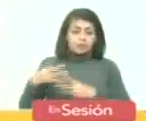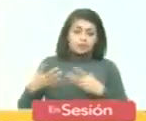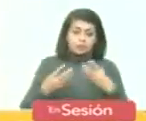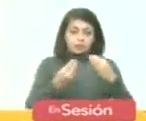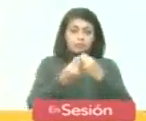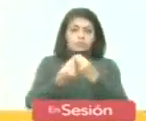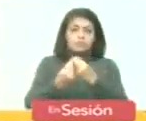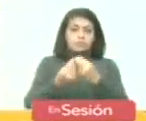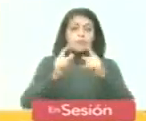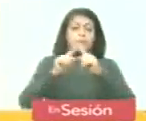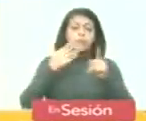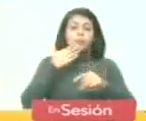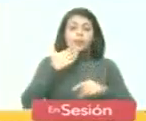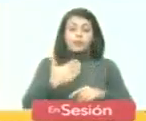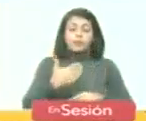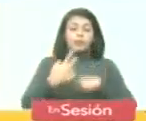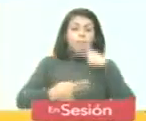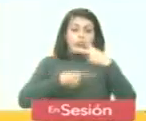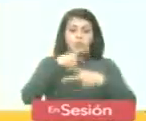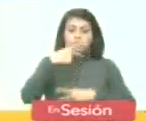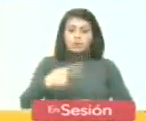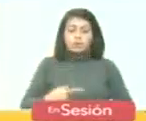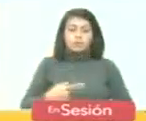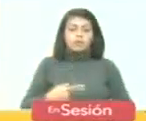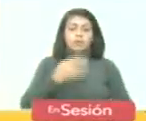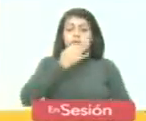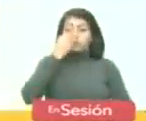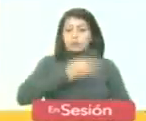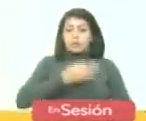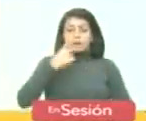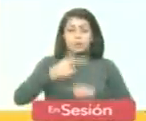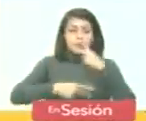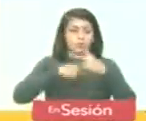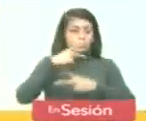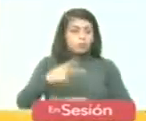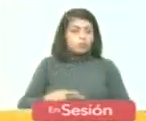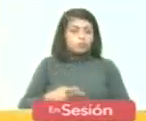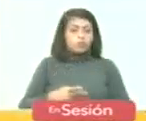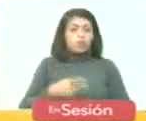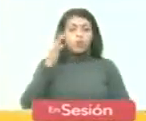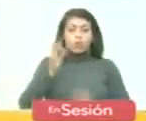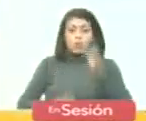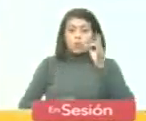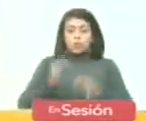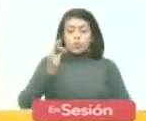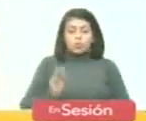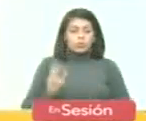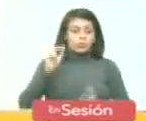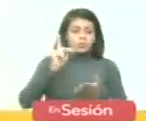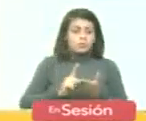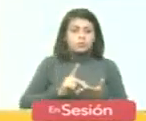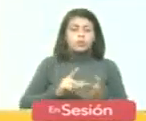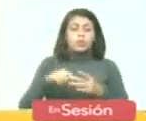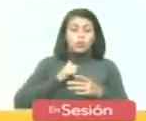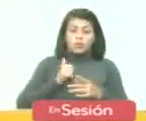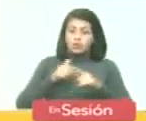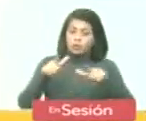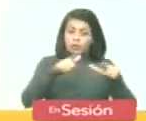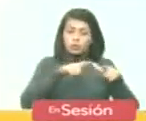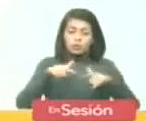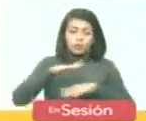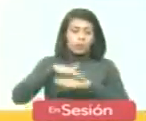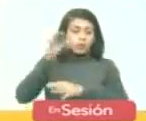adelante, pero pedimos el debido proceso, que se garantice el debido proceso y que la justicia llegue a donde tenga que llegar,